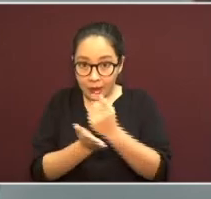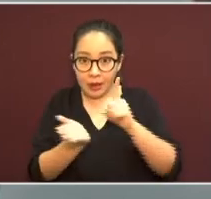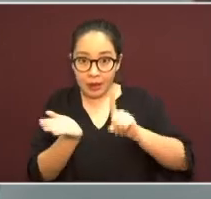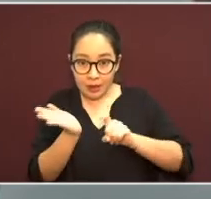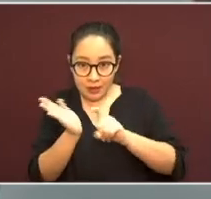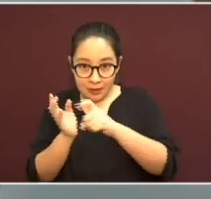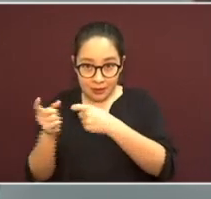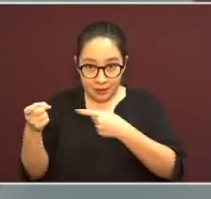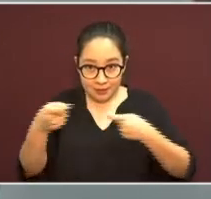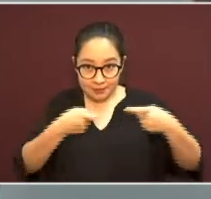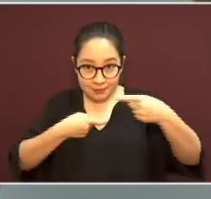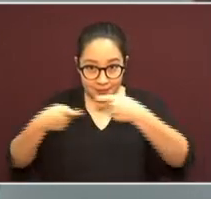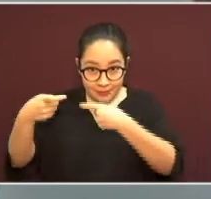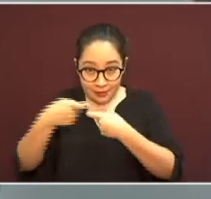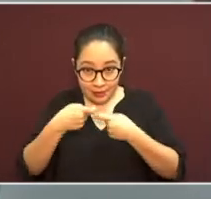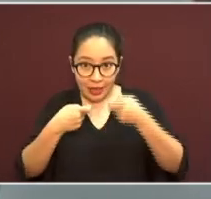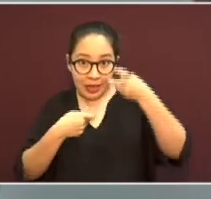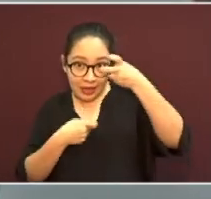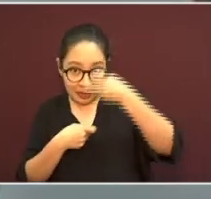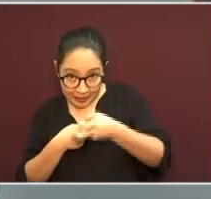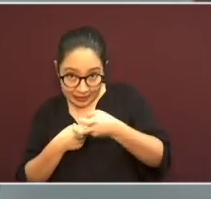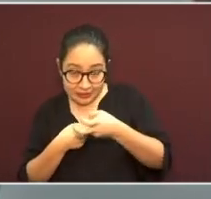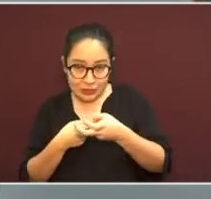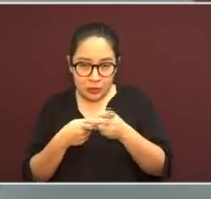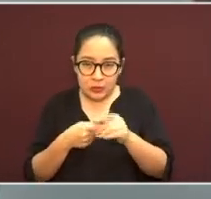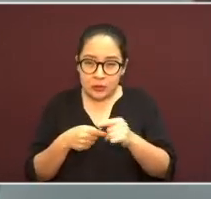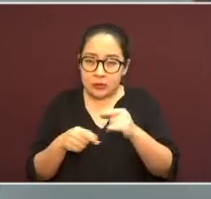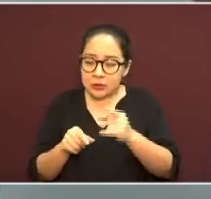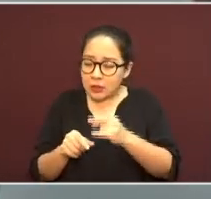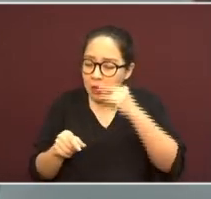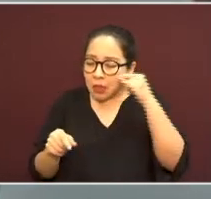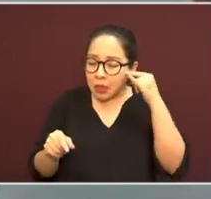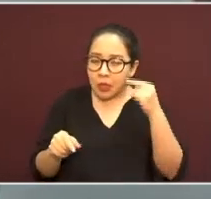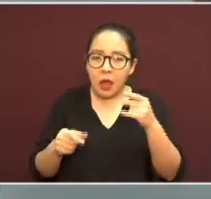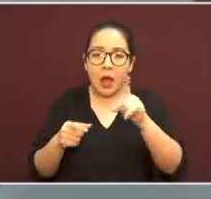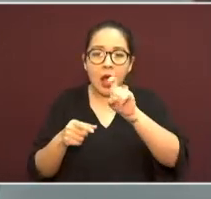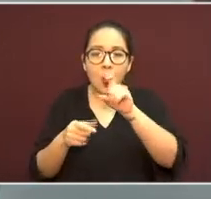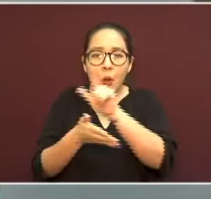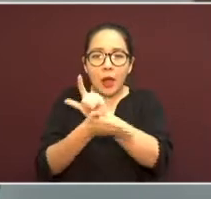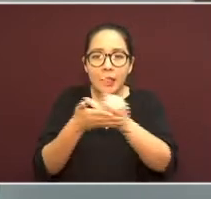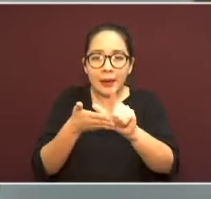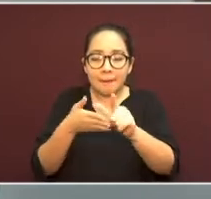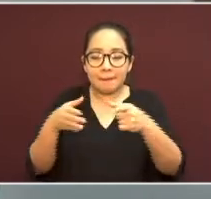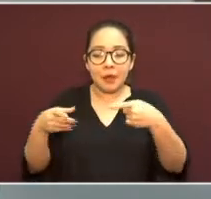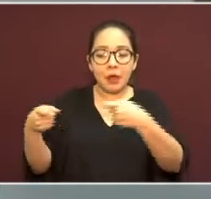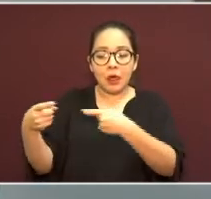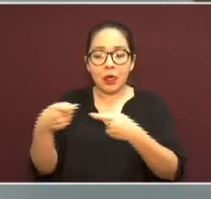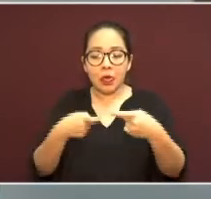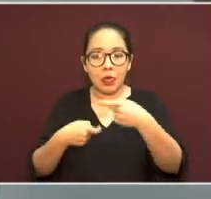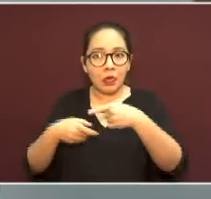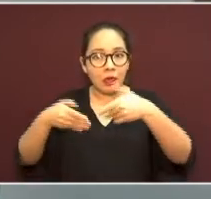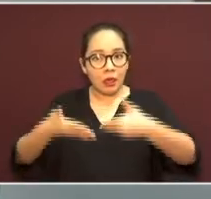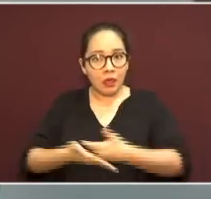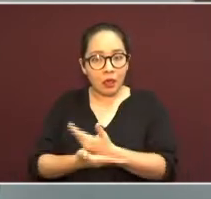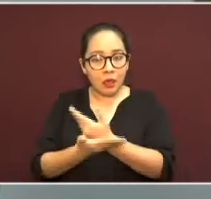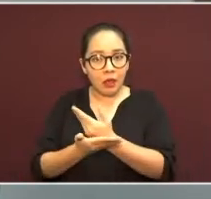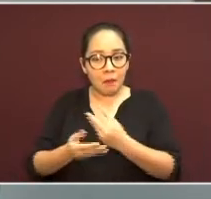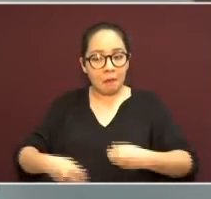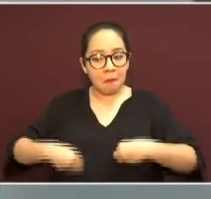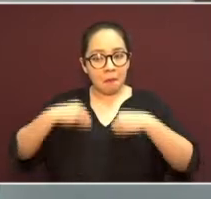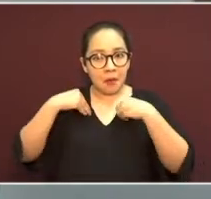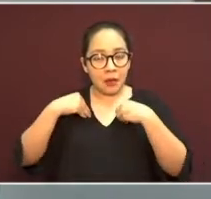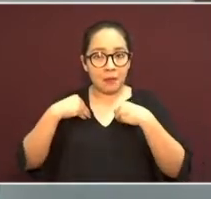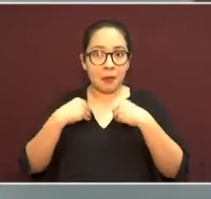y llos y las larvas son pequeños gusanitos que viven en lugares con agua limpia de ahí nace la estrategia